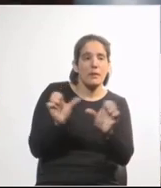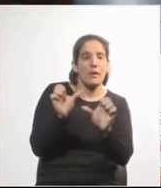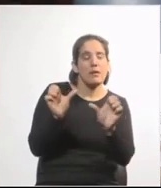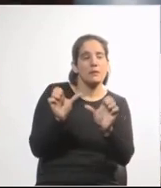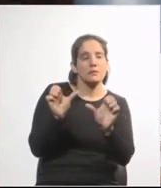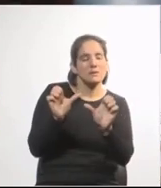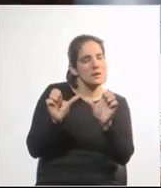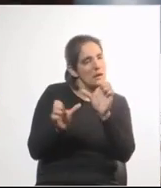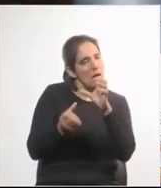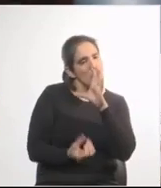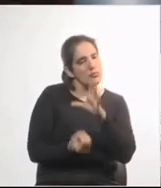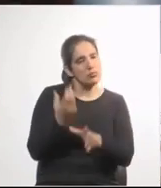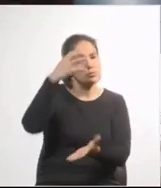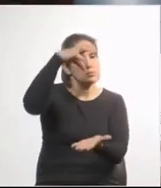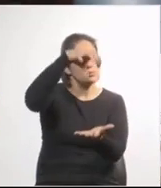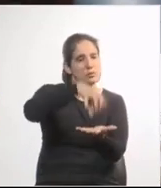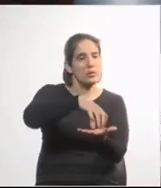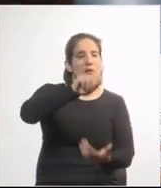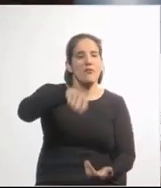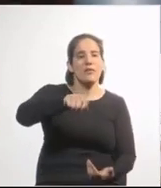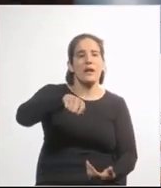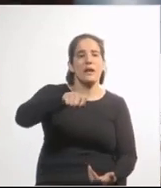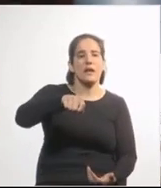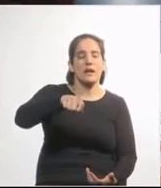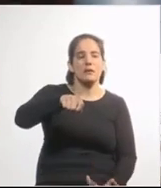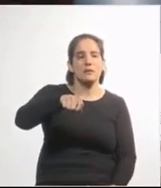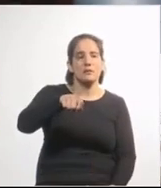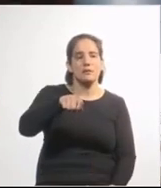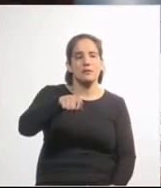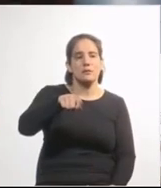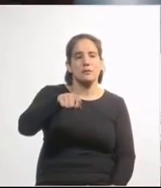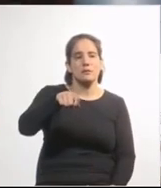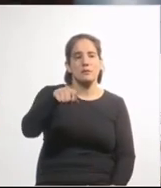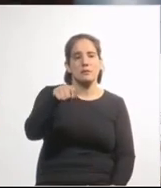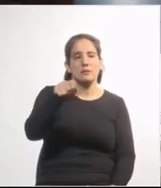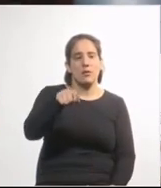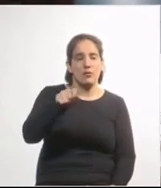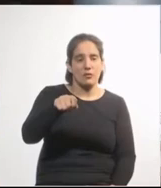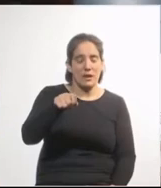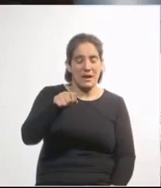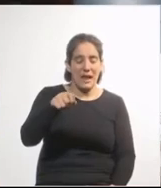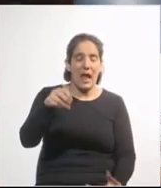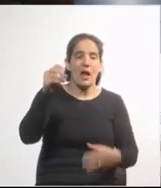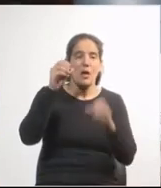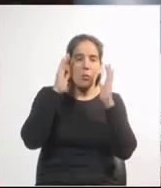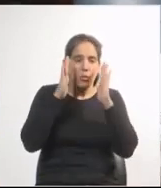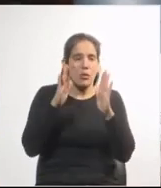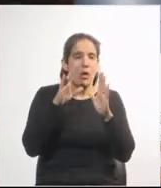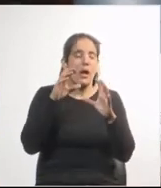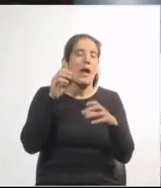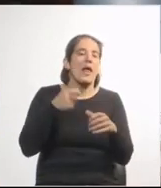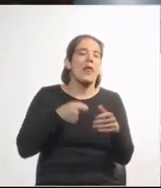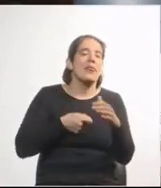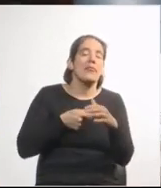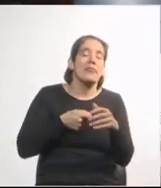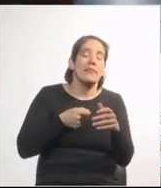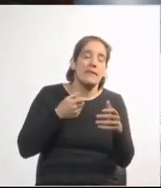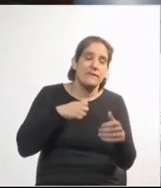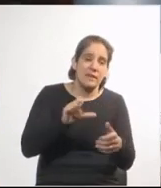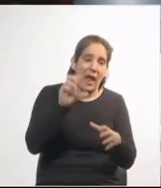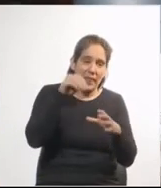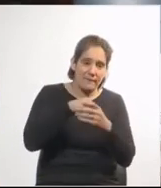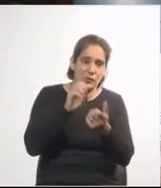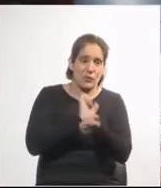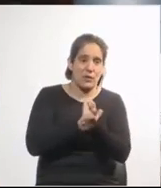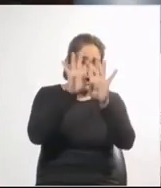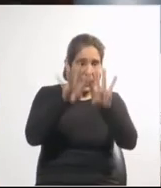la necesaria creación de una fiscalía para delitos cometidos en el ámbito carcelario o la creación de cargos para la Fiscalía